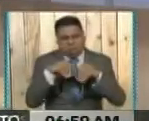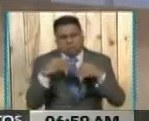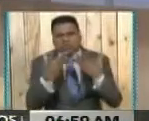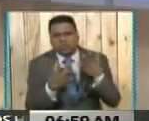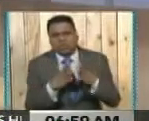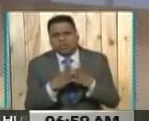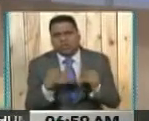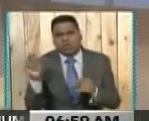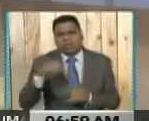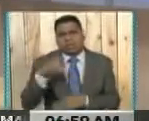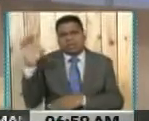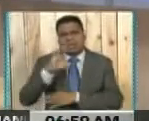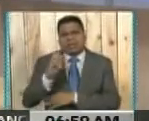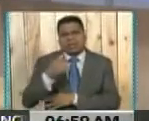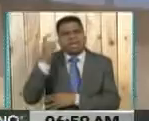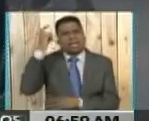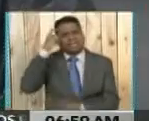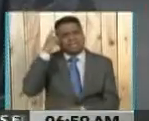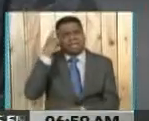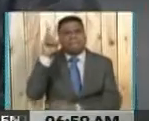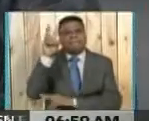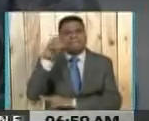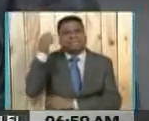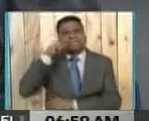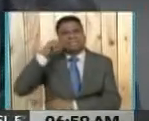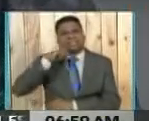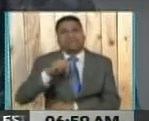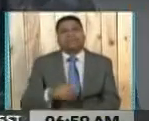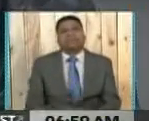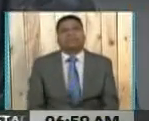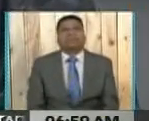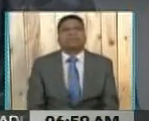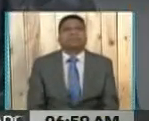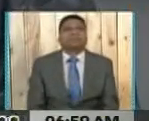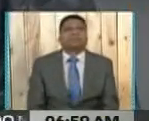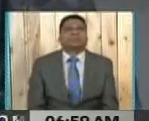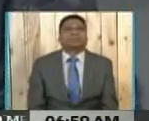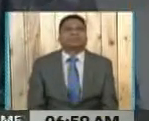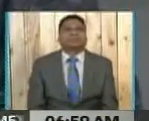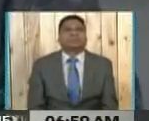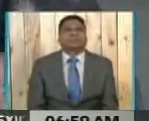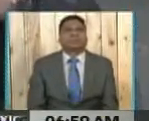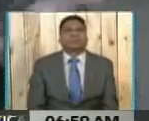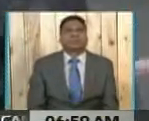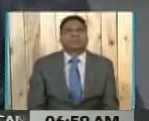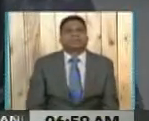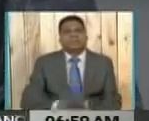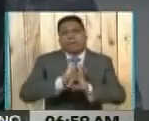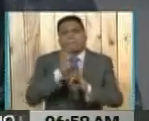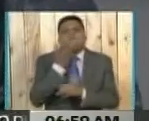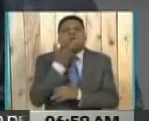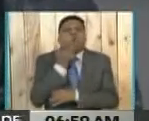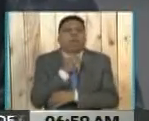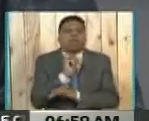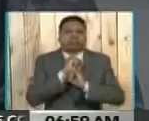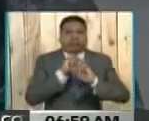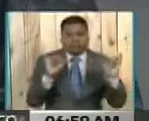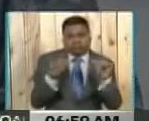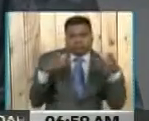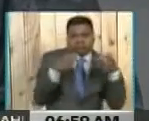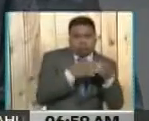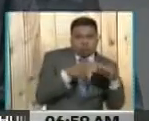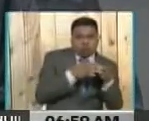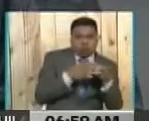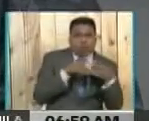Caracas, el día viernes y sábado en la UNEARTE? Bueno, más que nada, más conclusiones, lo que tuvimos fueron presentaciones,